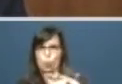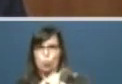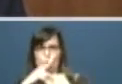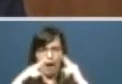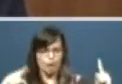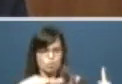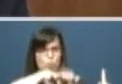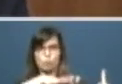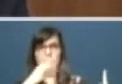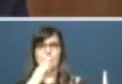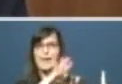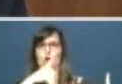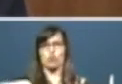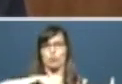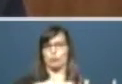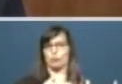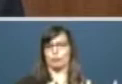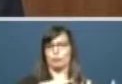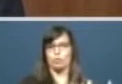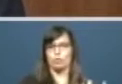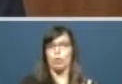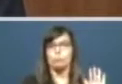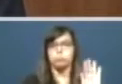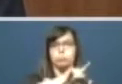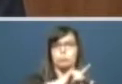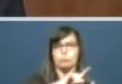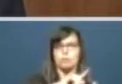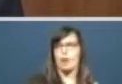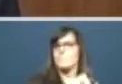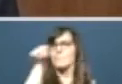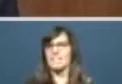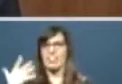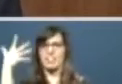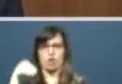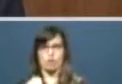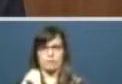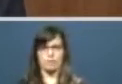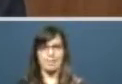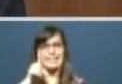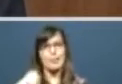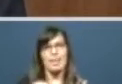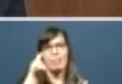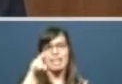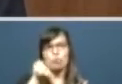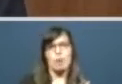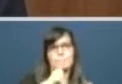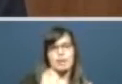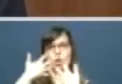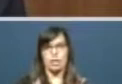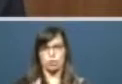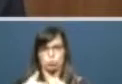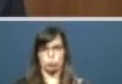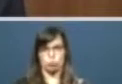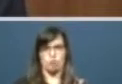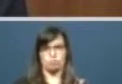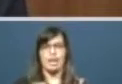2014 y un crecimiento que multiplica por cinco la media nacional y también los de empleo industrial la epa del primer